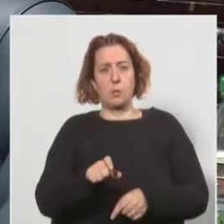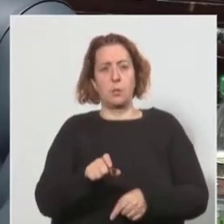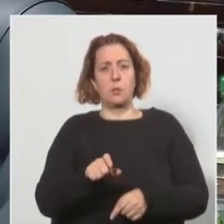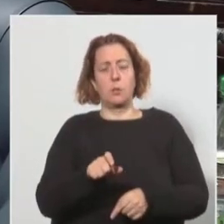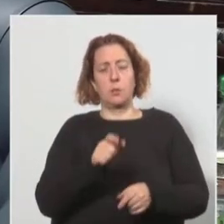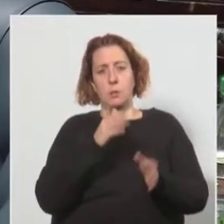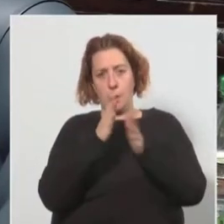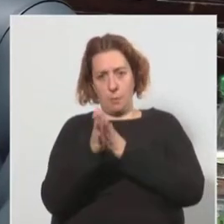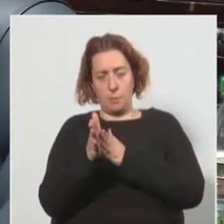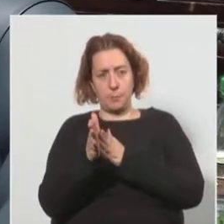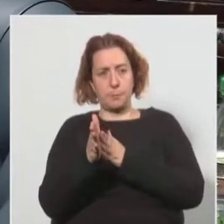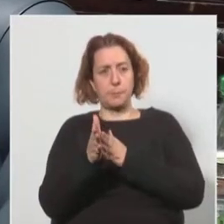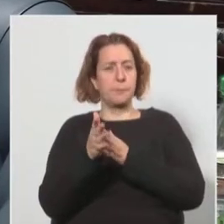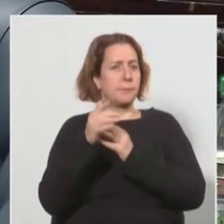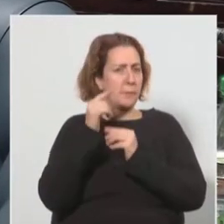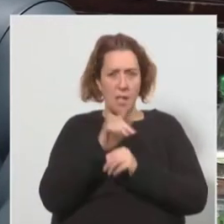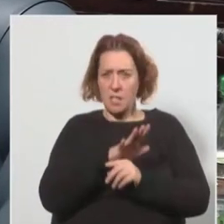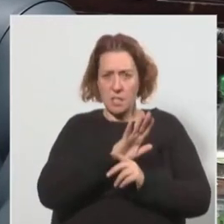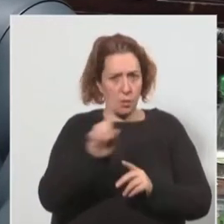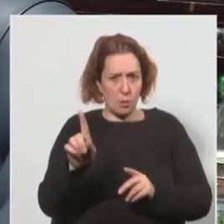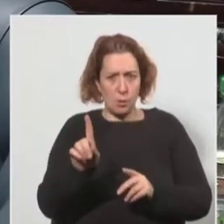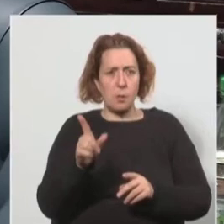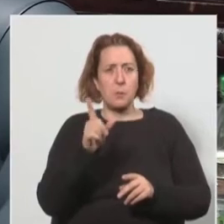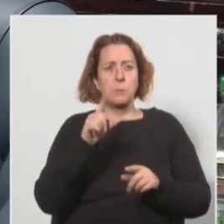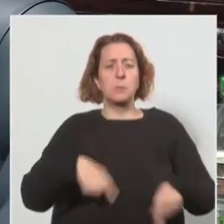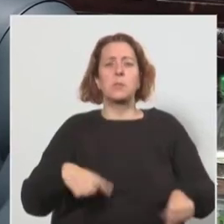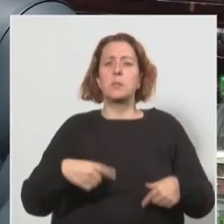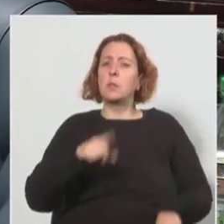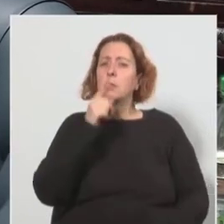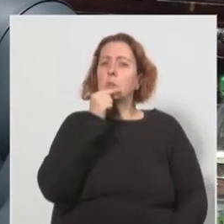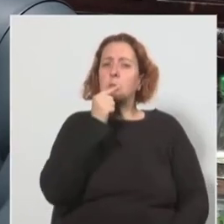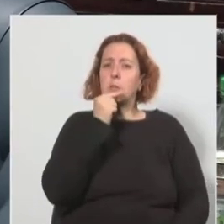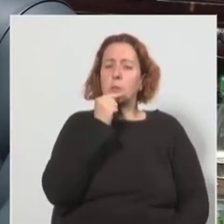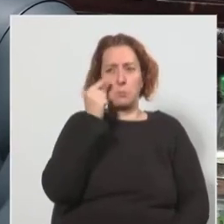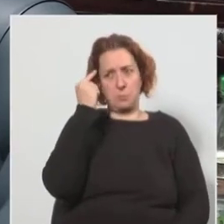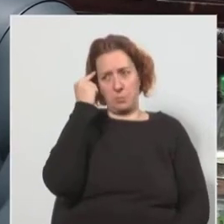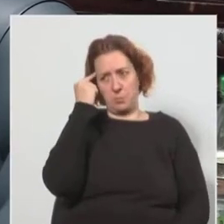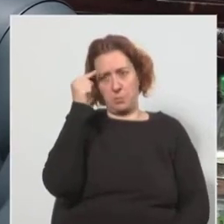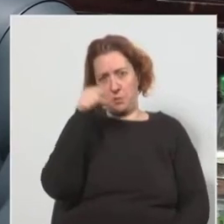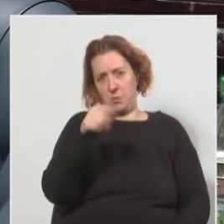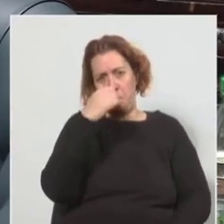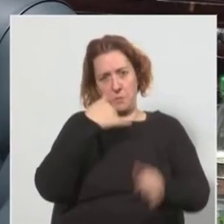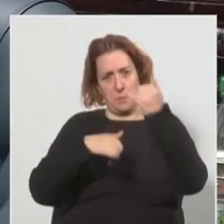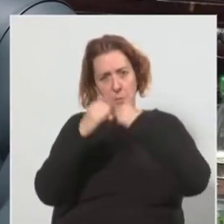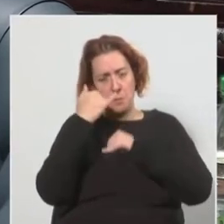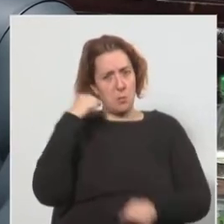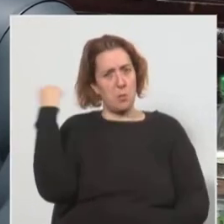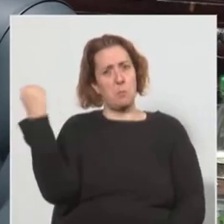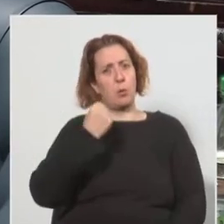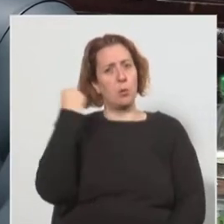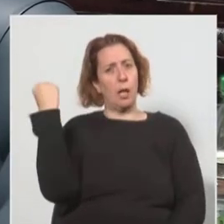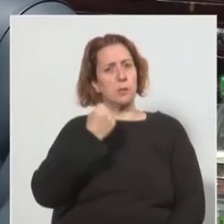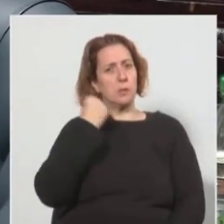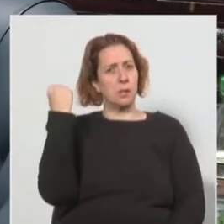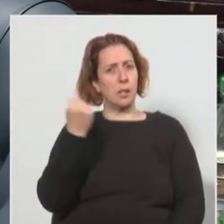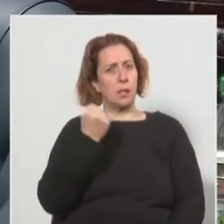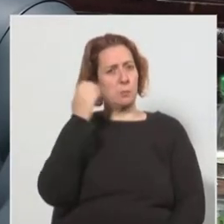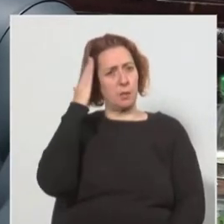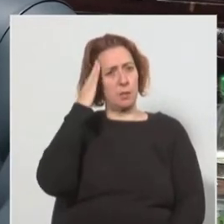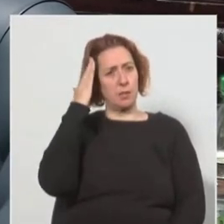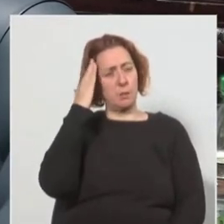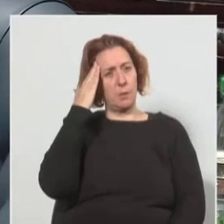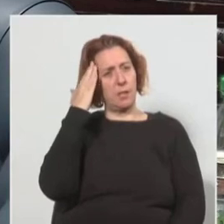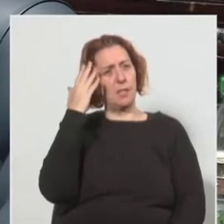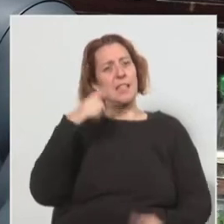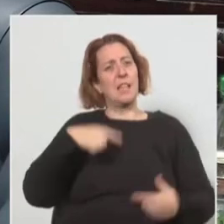Si no fue así, ¿no percibe el Ministerio del Interior que eso era una información relevante para la evaluación